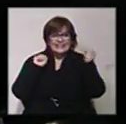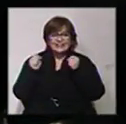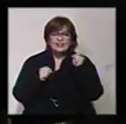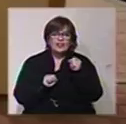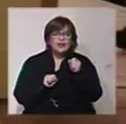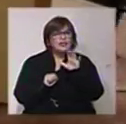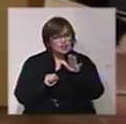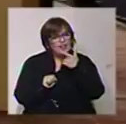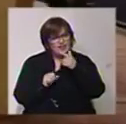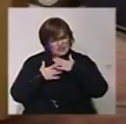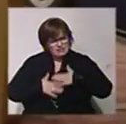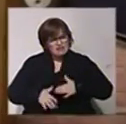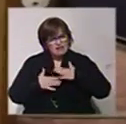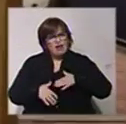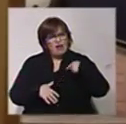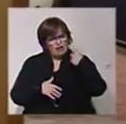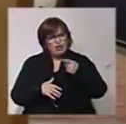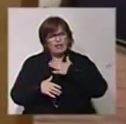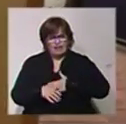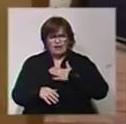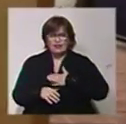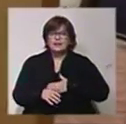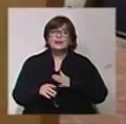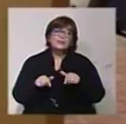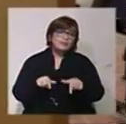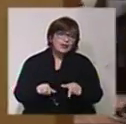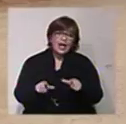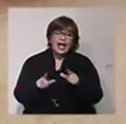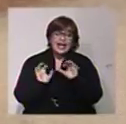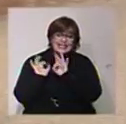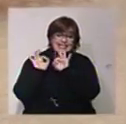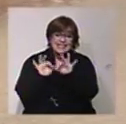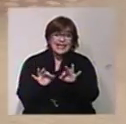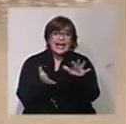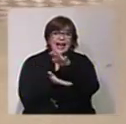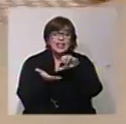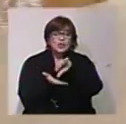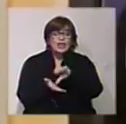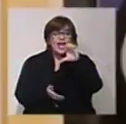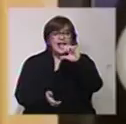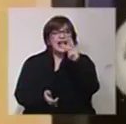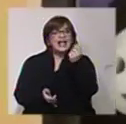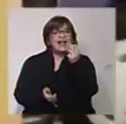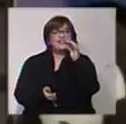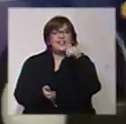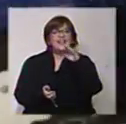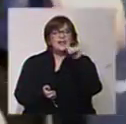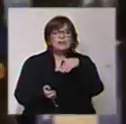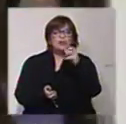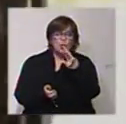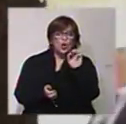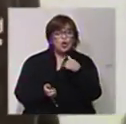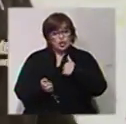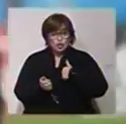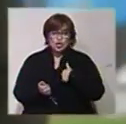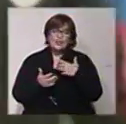decía, tranquilo, hay que clasificar. Soy bastante tranquilo. Bueno, ahí está la selección llegando a Caterimburgo. Yo soy tranquila hasta cierto punto. Cuando veo eso, veo